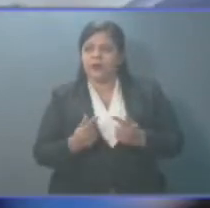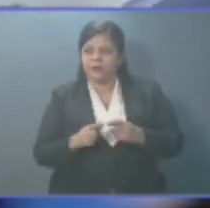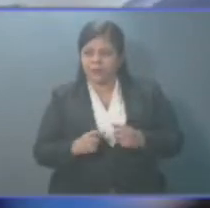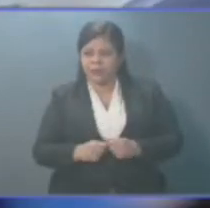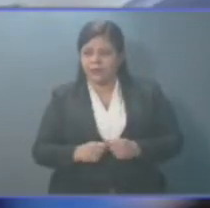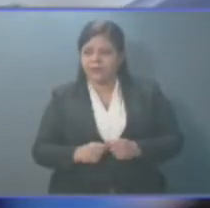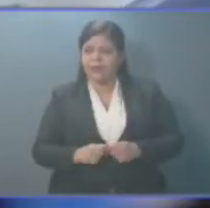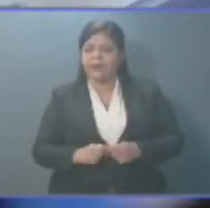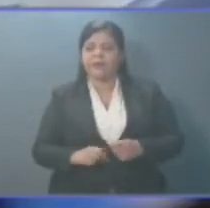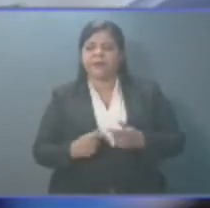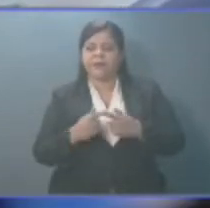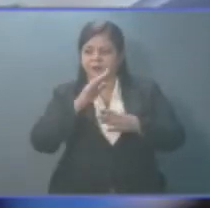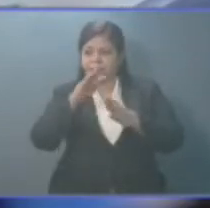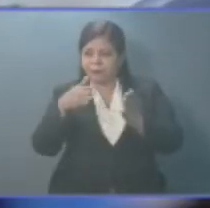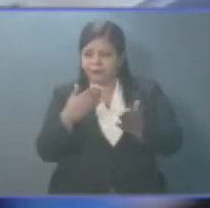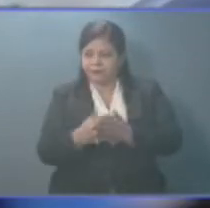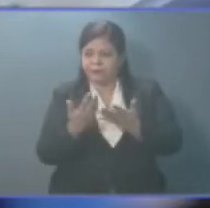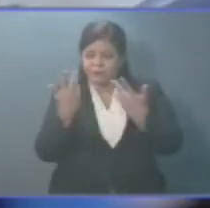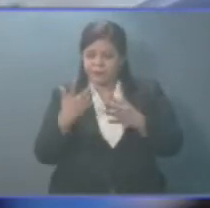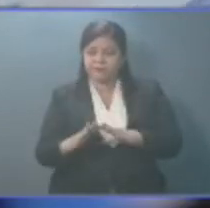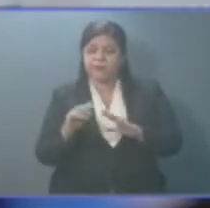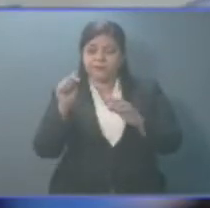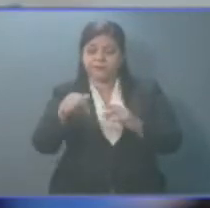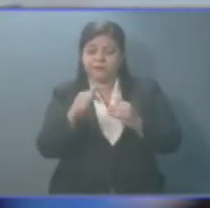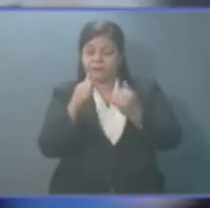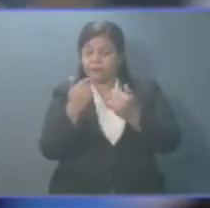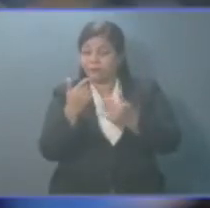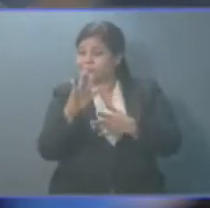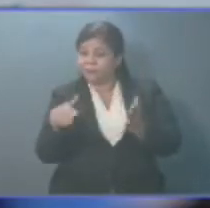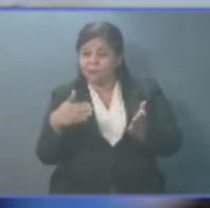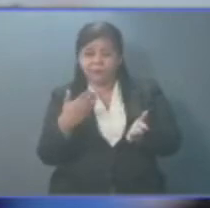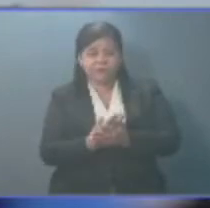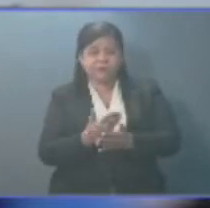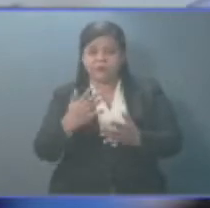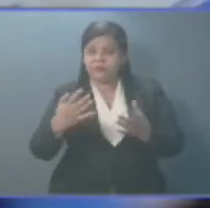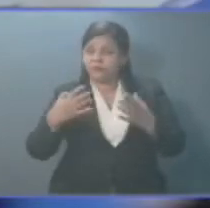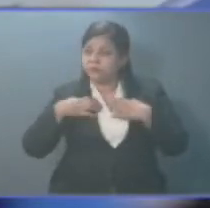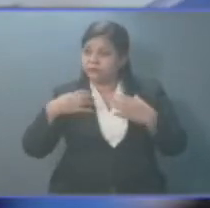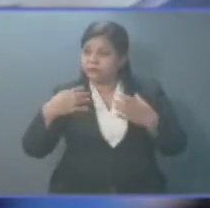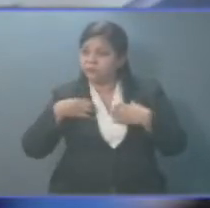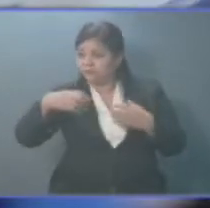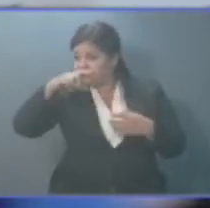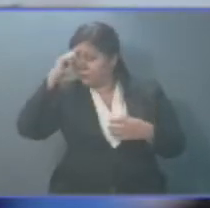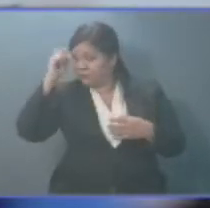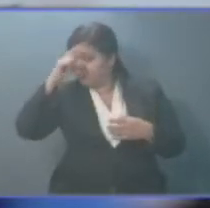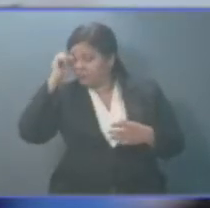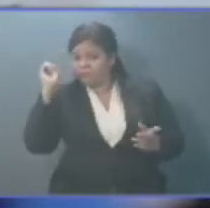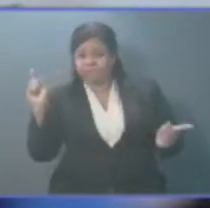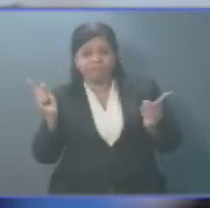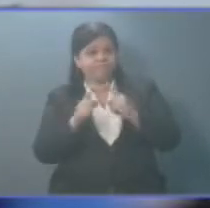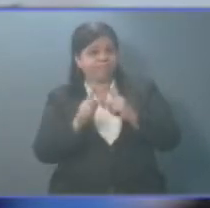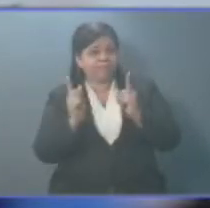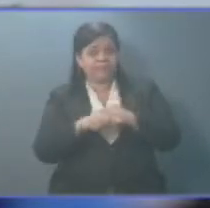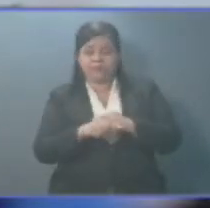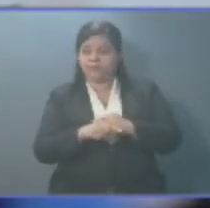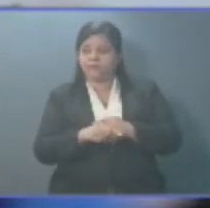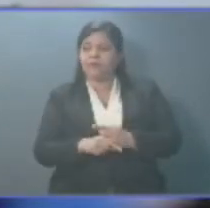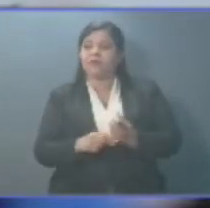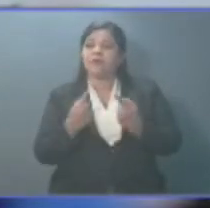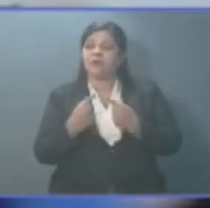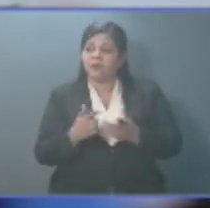COVID-19, la cual ha alterado todos los ámbitos de la vida laboral, social y su